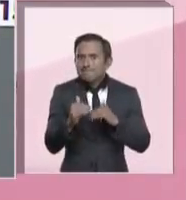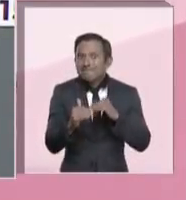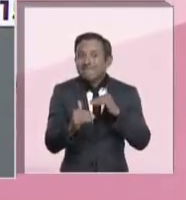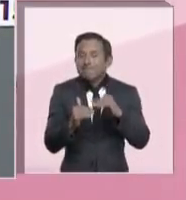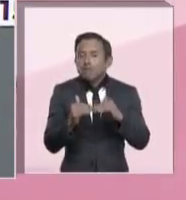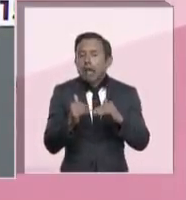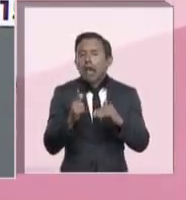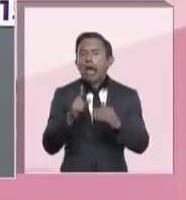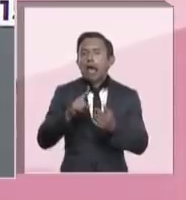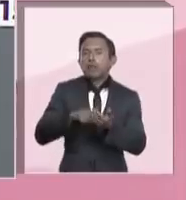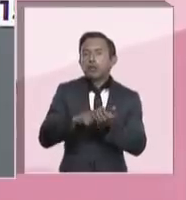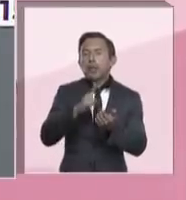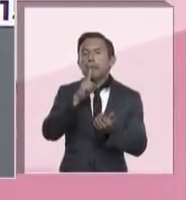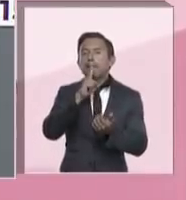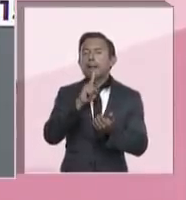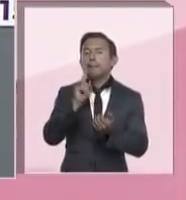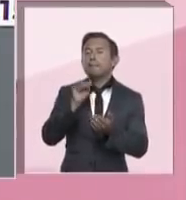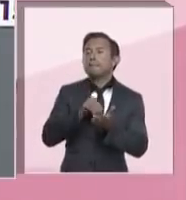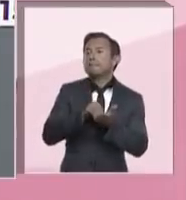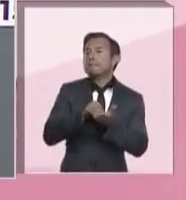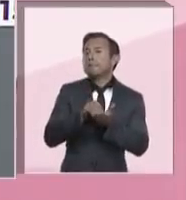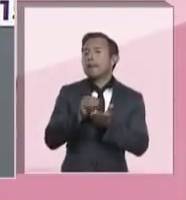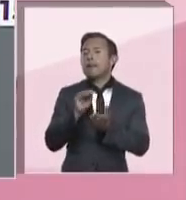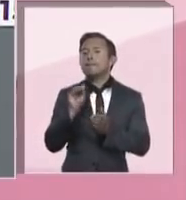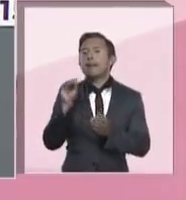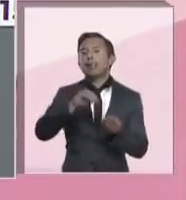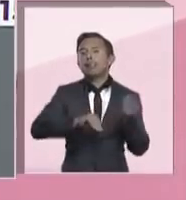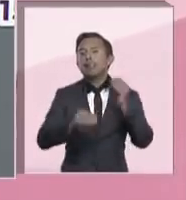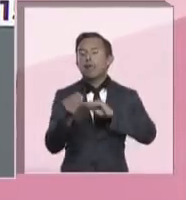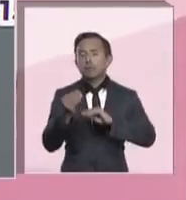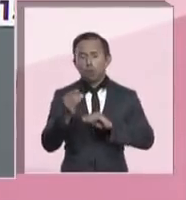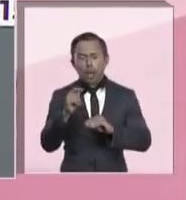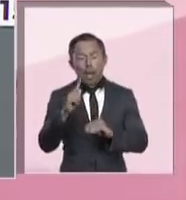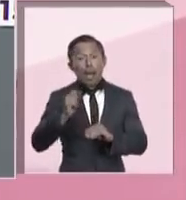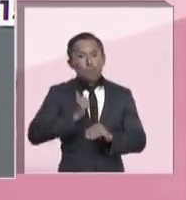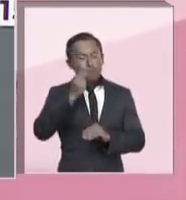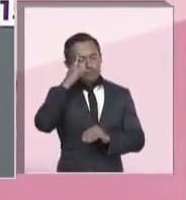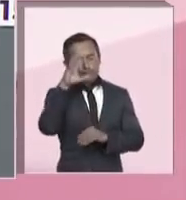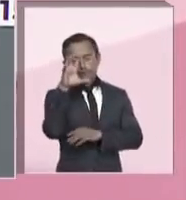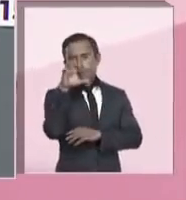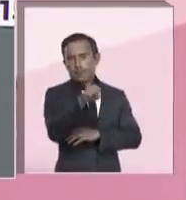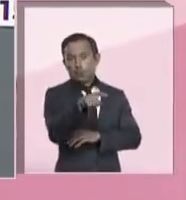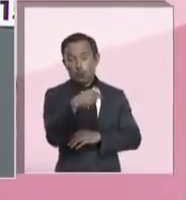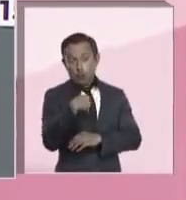para decirle que no tengo 3 departamentos a mi nombre. Si